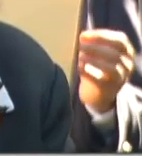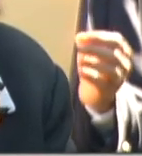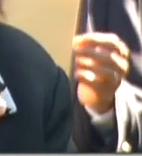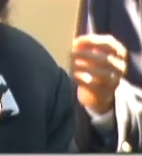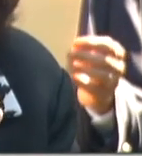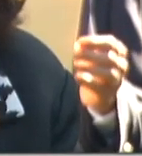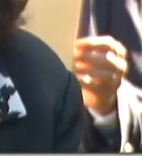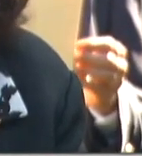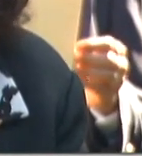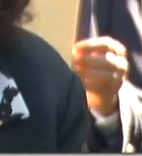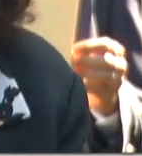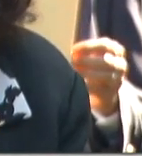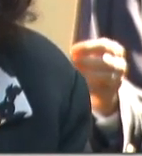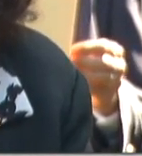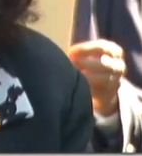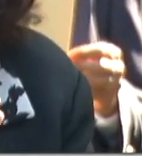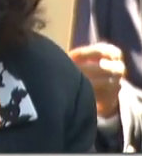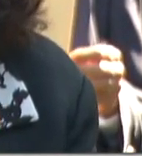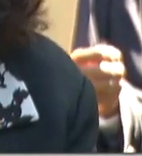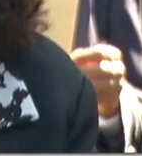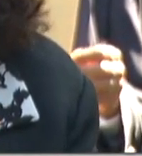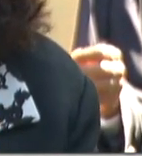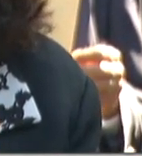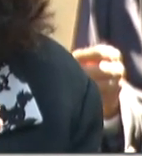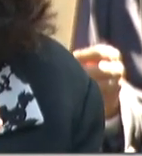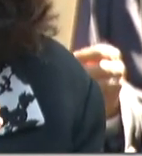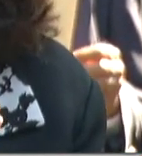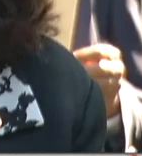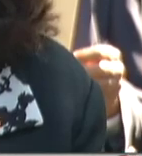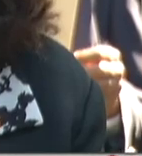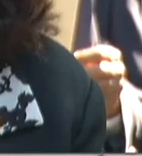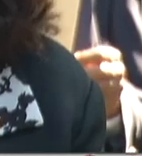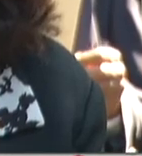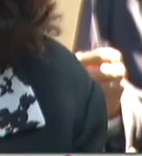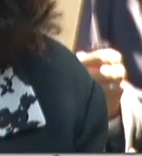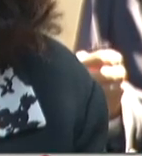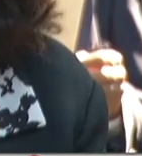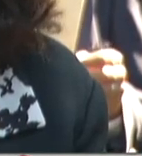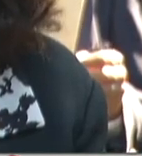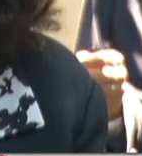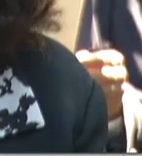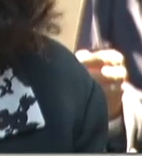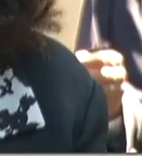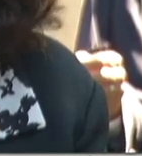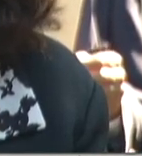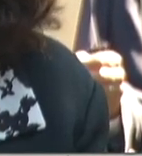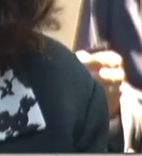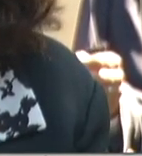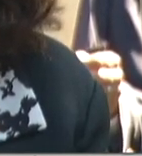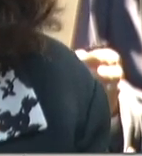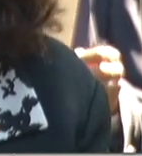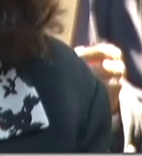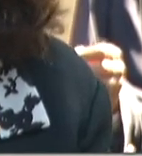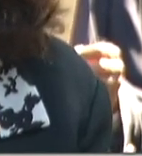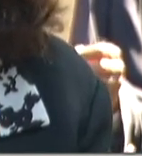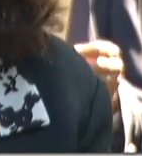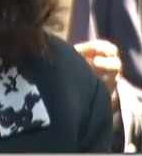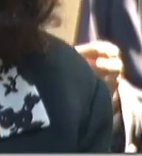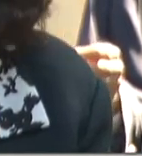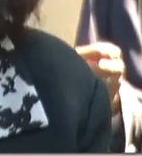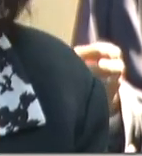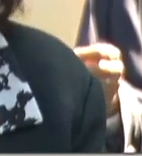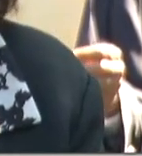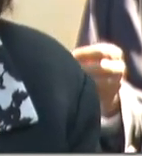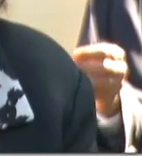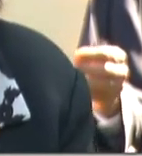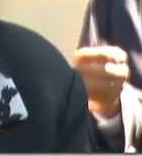la tranquilidad de quien realizó una gran labor por su gran nación.